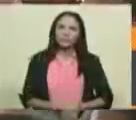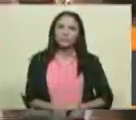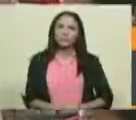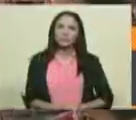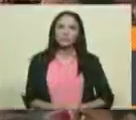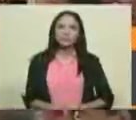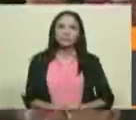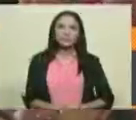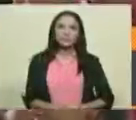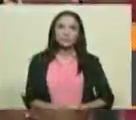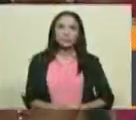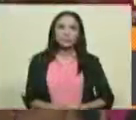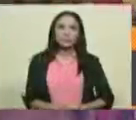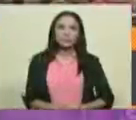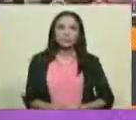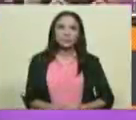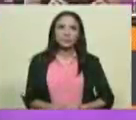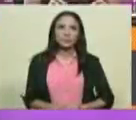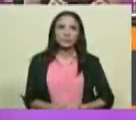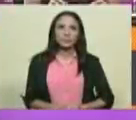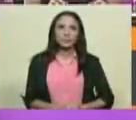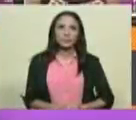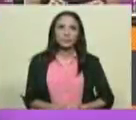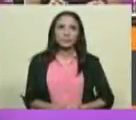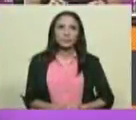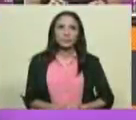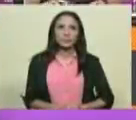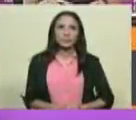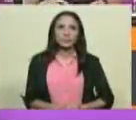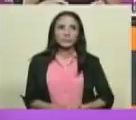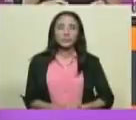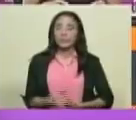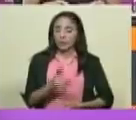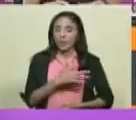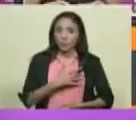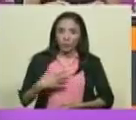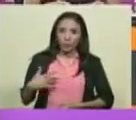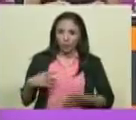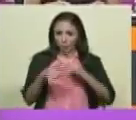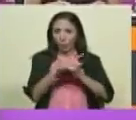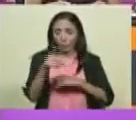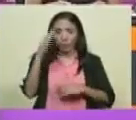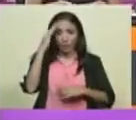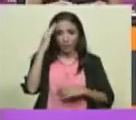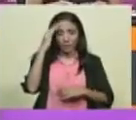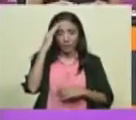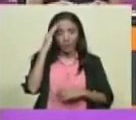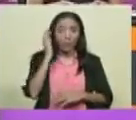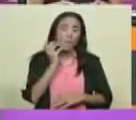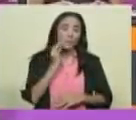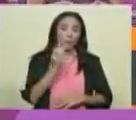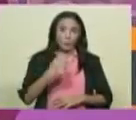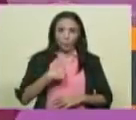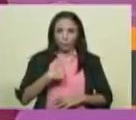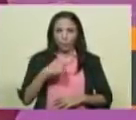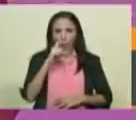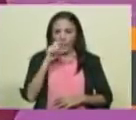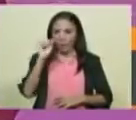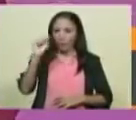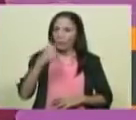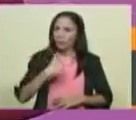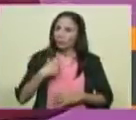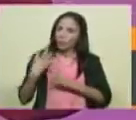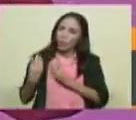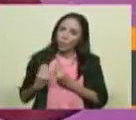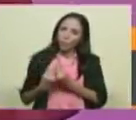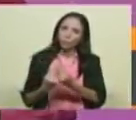Y yo quiero que ustedes sepan que tienen en mí un compañero, un compañero.